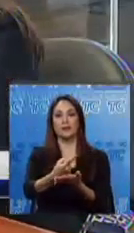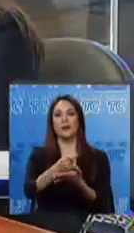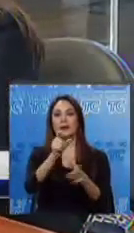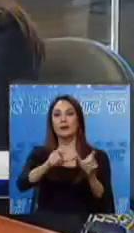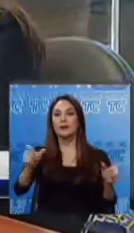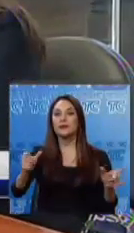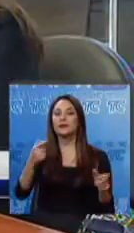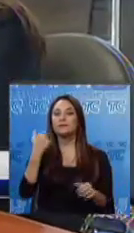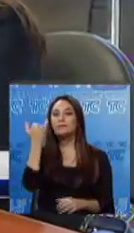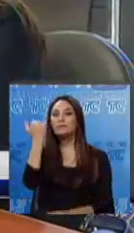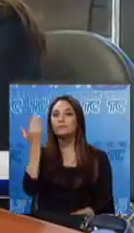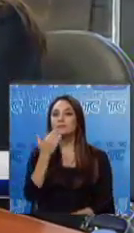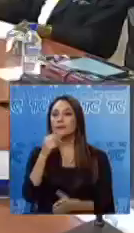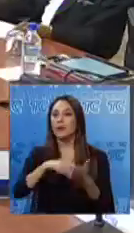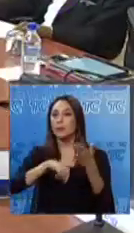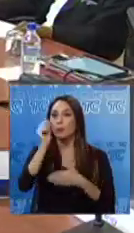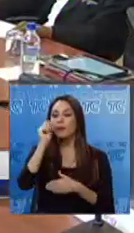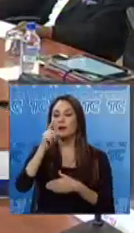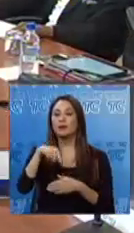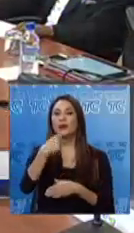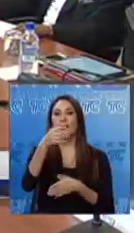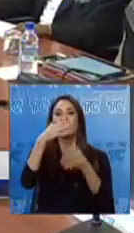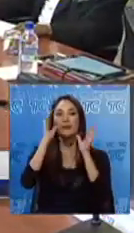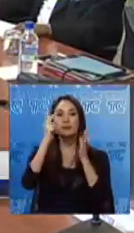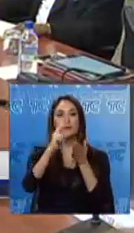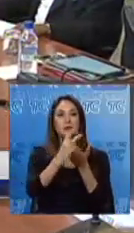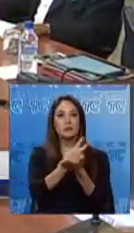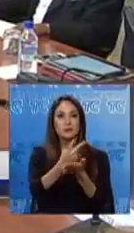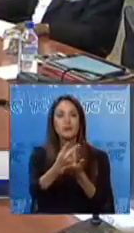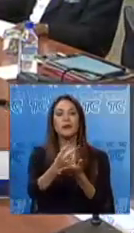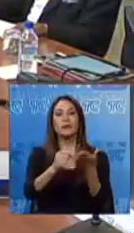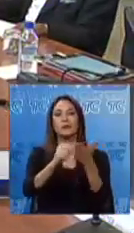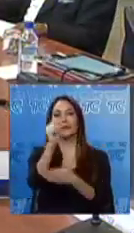legisladores esperan aprobarlo hasta la segunda semana de diciembre. Cristian Hidalgo, TC Televisión.